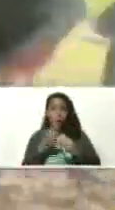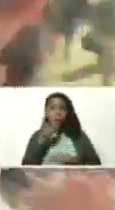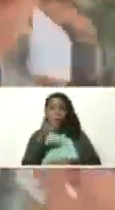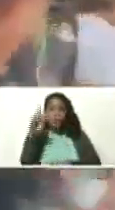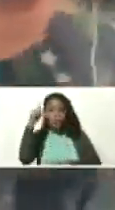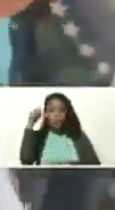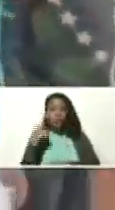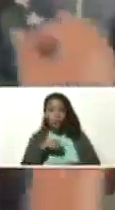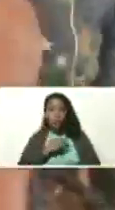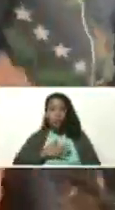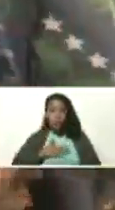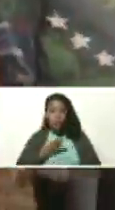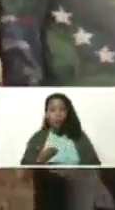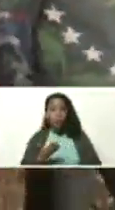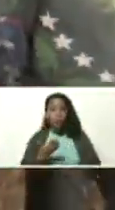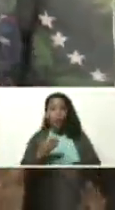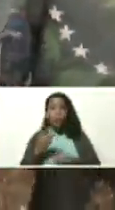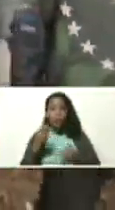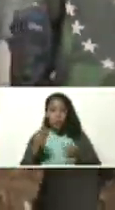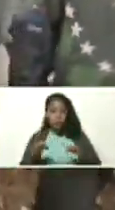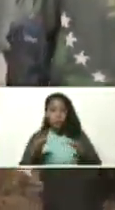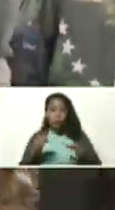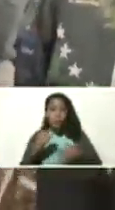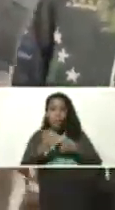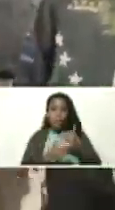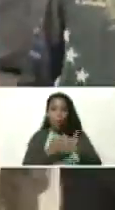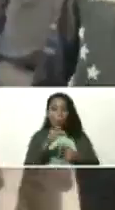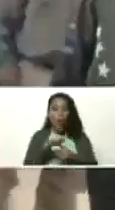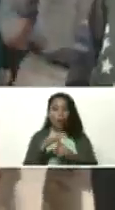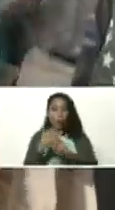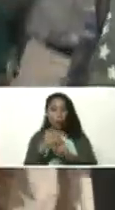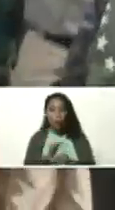próximos días nosotros podamos ir regularizando toda esta situación.